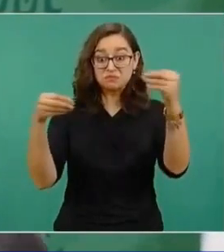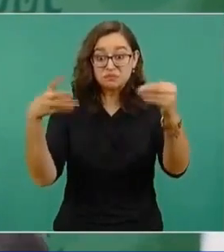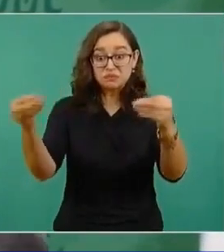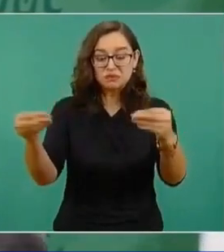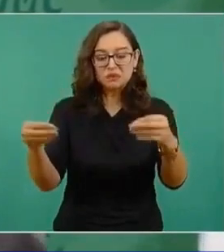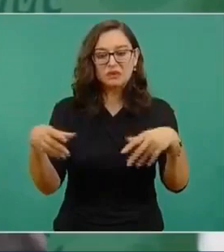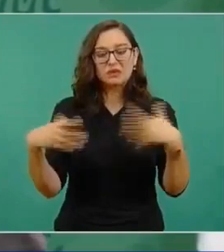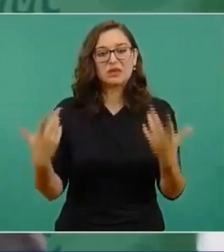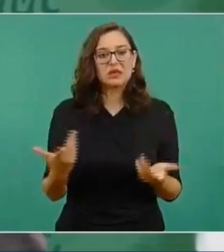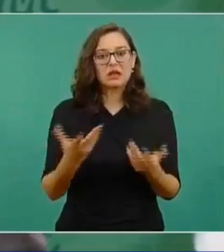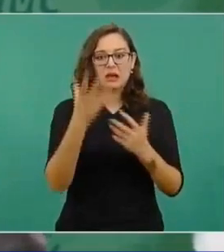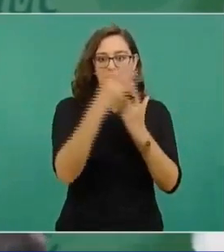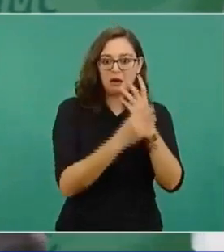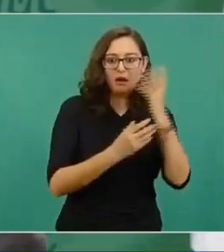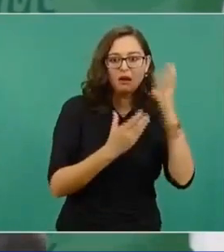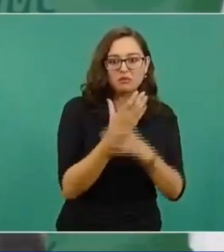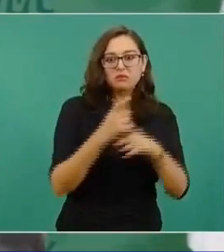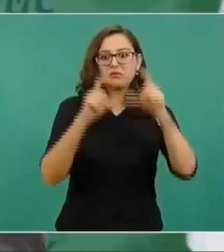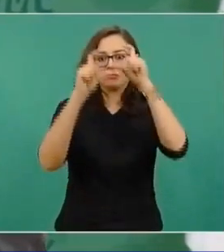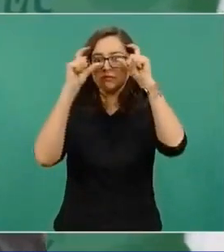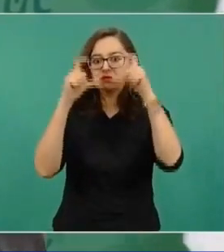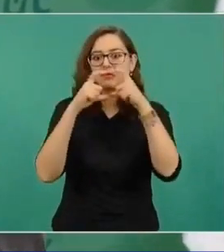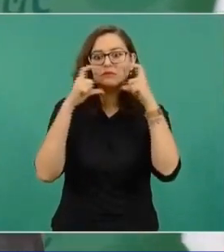le agradecemos mucho al gobierno de China,